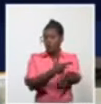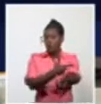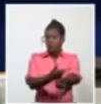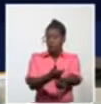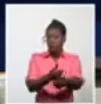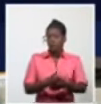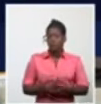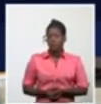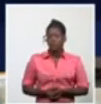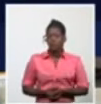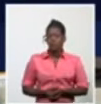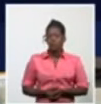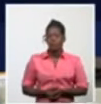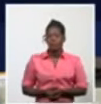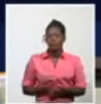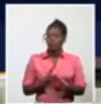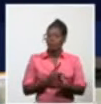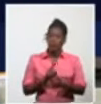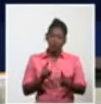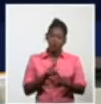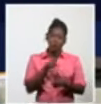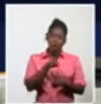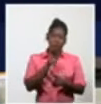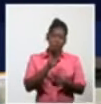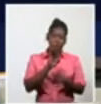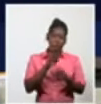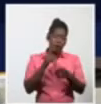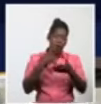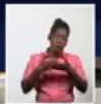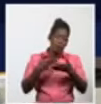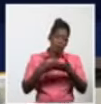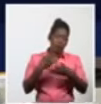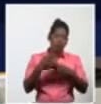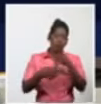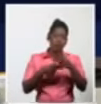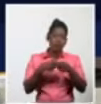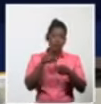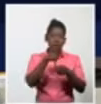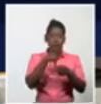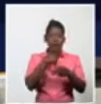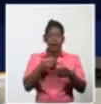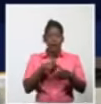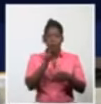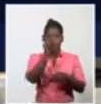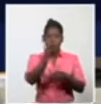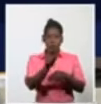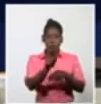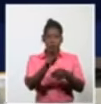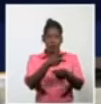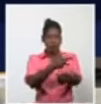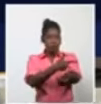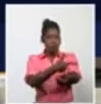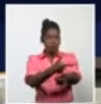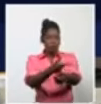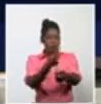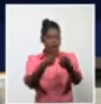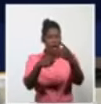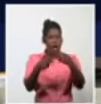estas muestras se pueden conservar durante varios días. No es lo más recomendable, pero no